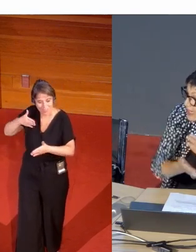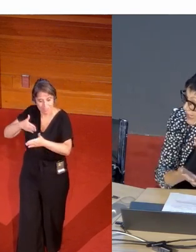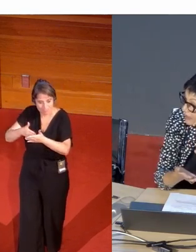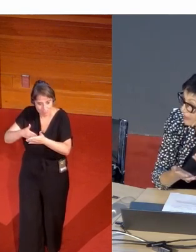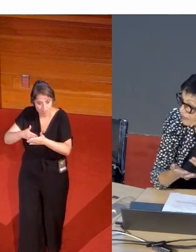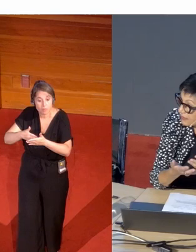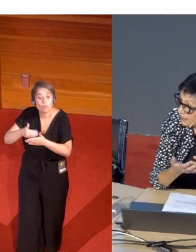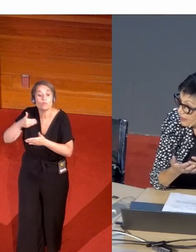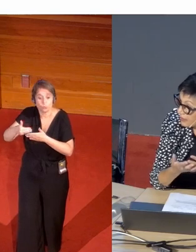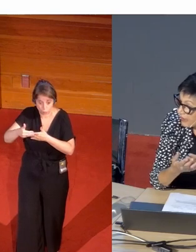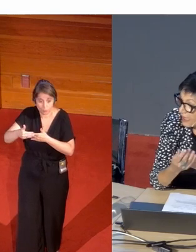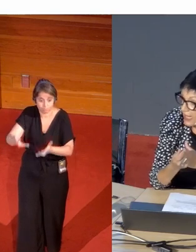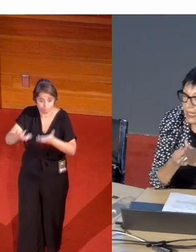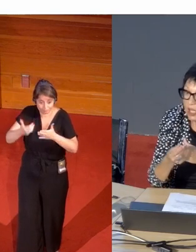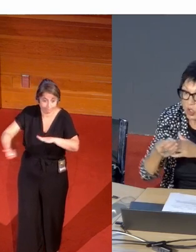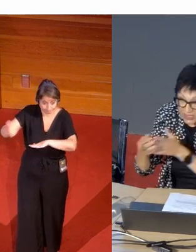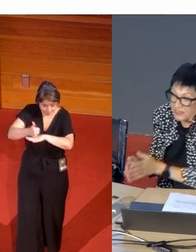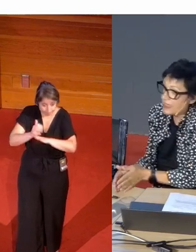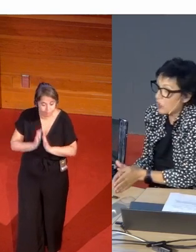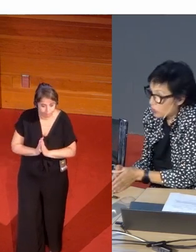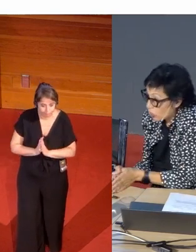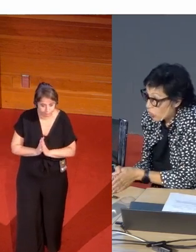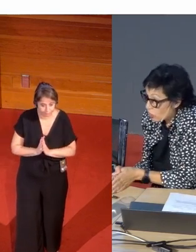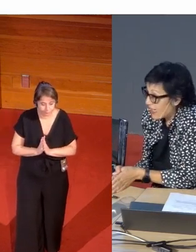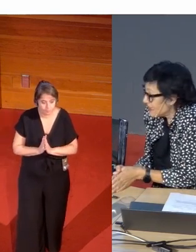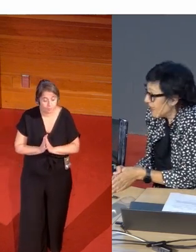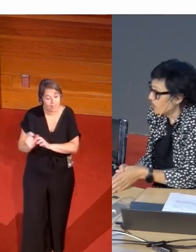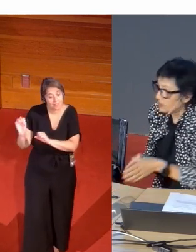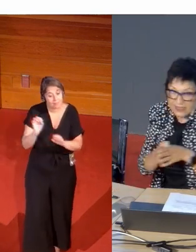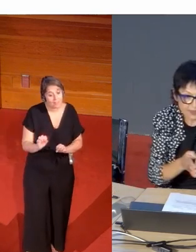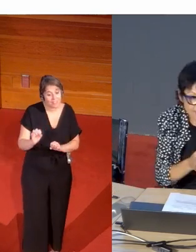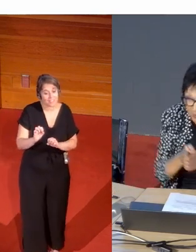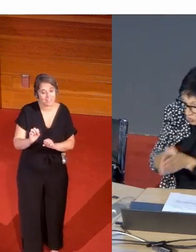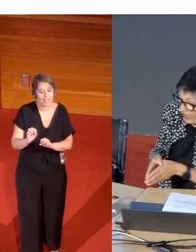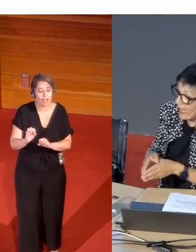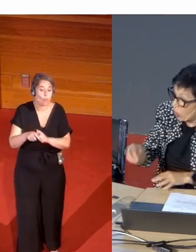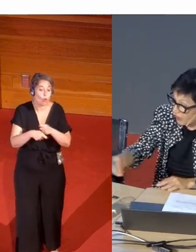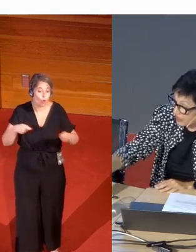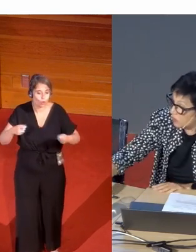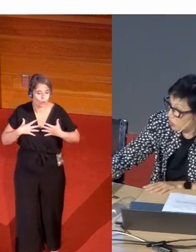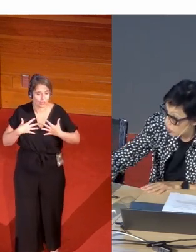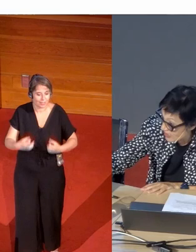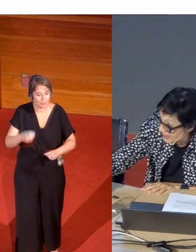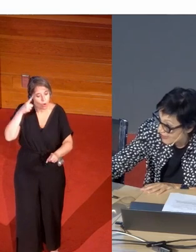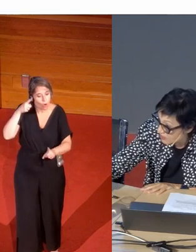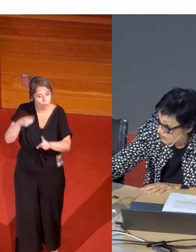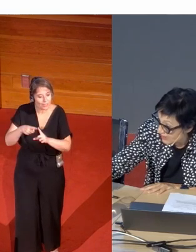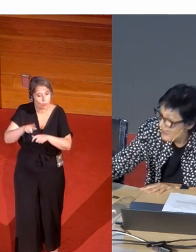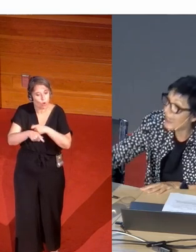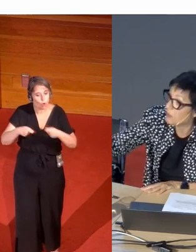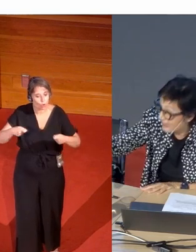hasta que un día la salten los que defienden el cordón sanitario te dicen ya pero es que el objetivo del cordón